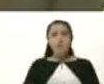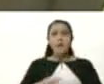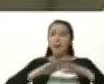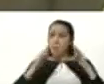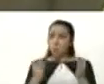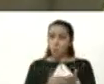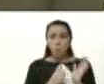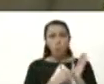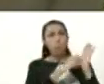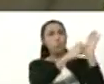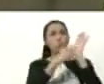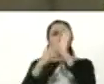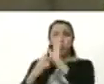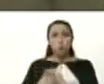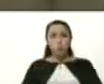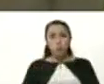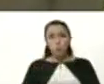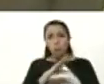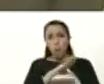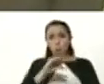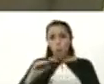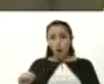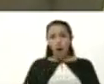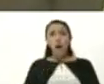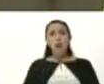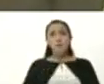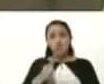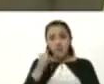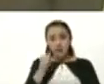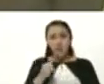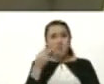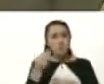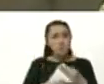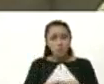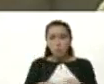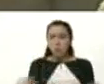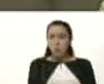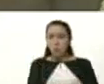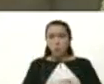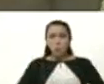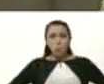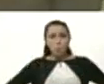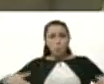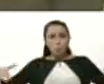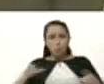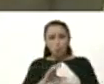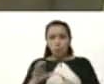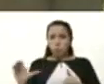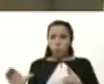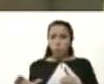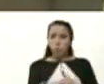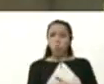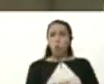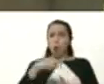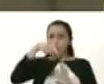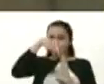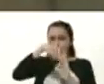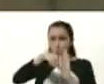mundo. Con más de 40 grabaciones que tienen una riqueza cultural inmaterial